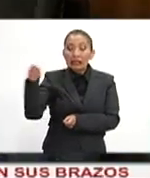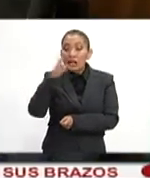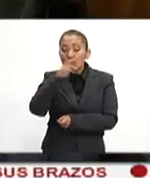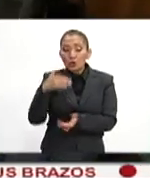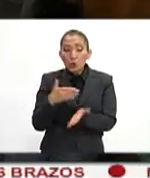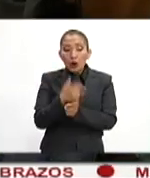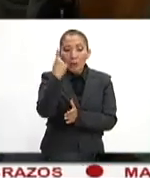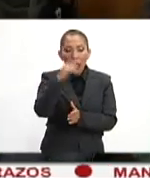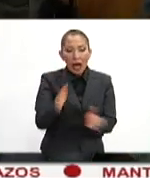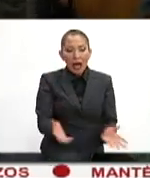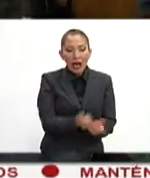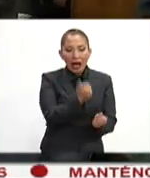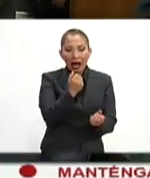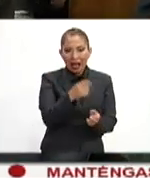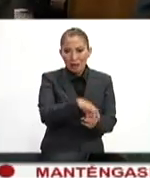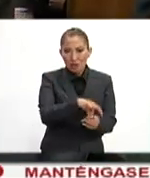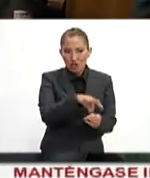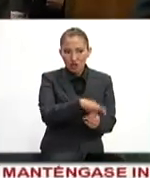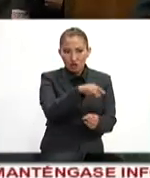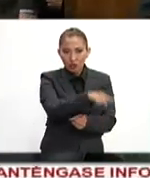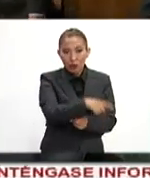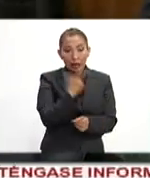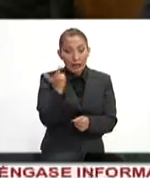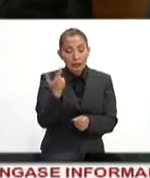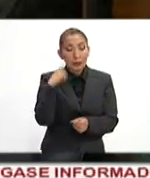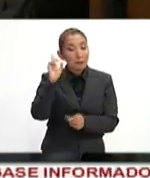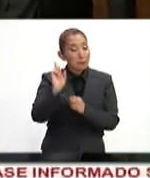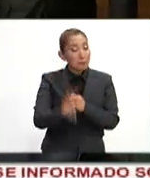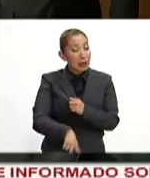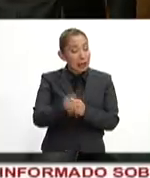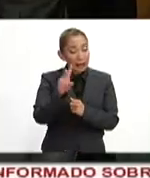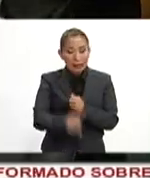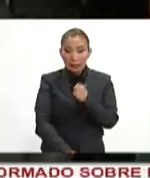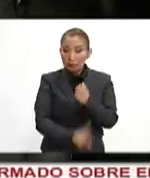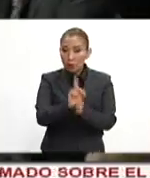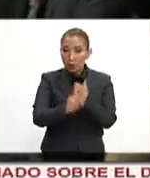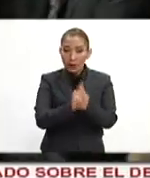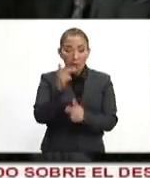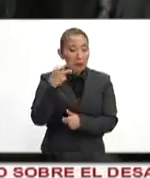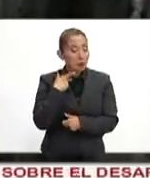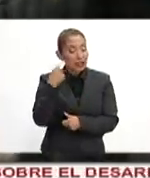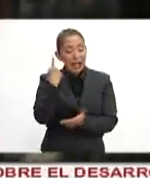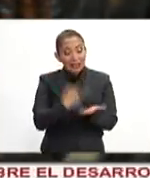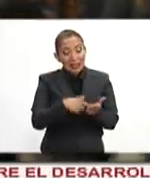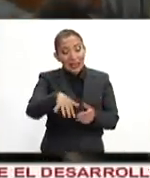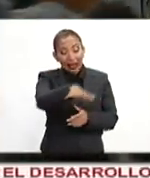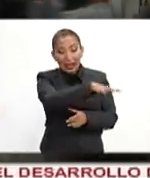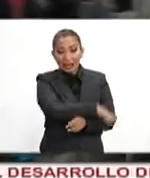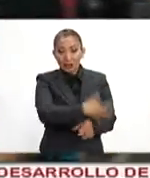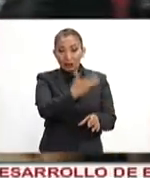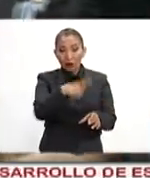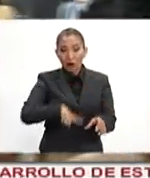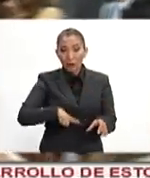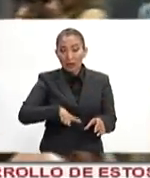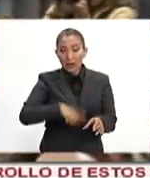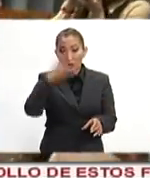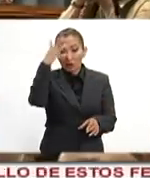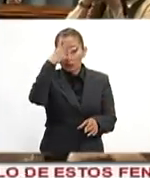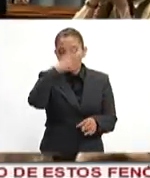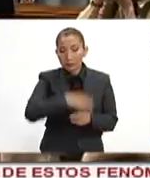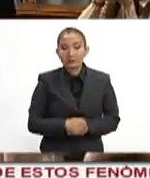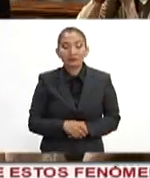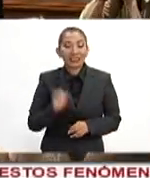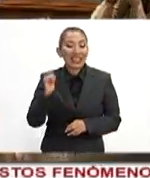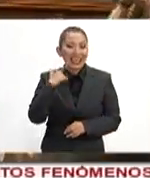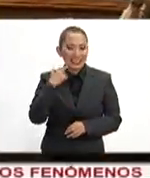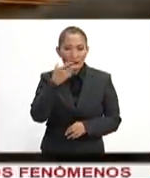de Rusia en las elecciones presidenciales de 2016, lo cual ha generado una verdadera crisis política en el seno del gobierno de Donald Trump. El